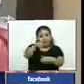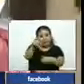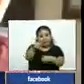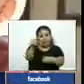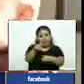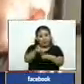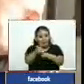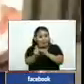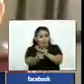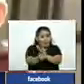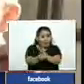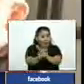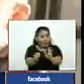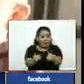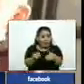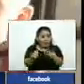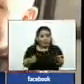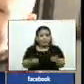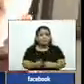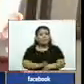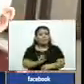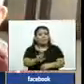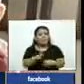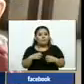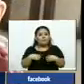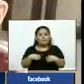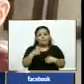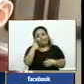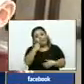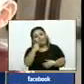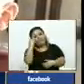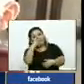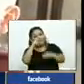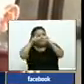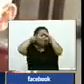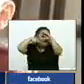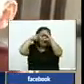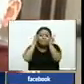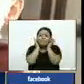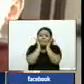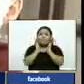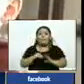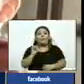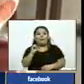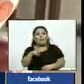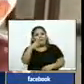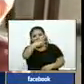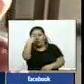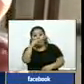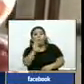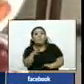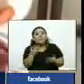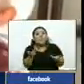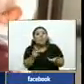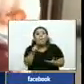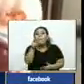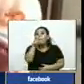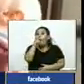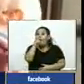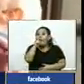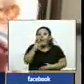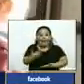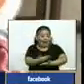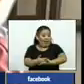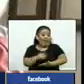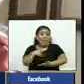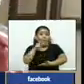primeras habilidades para la vida. Ay, qué bonito video, Manuel. Y vean, pues a continuación, cómo un padre intenta enseñarle